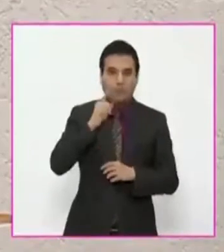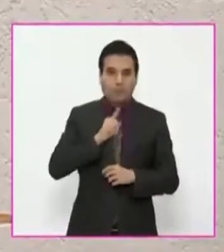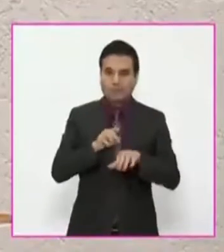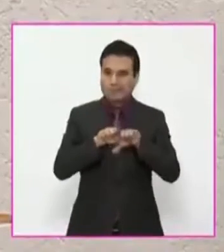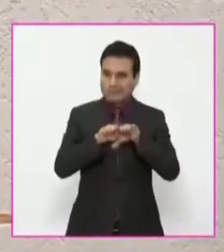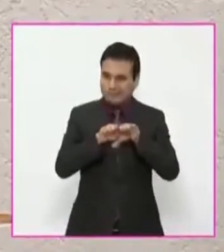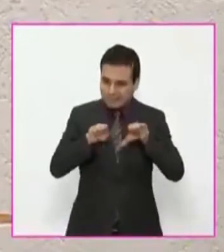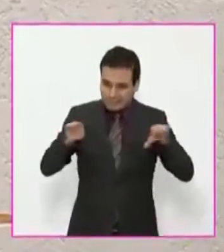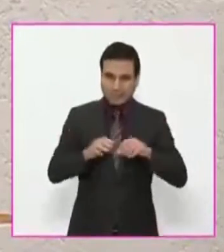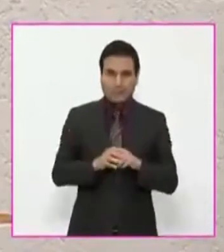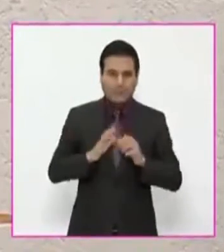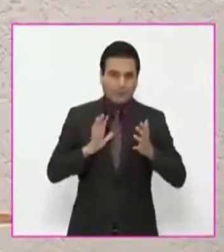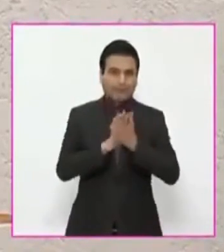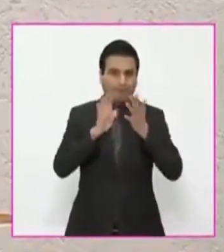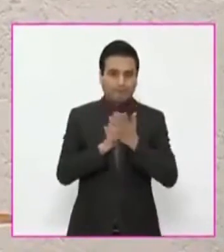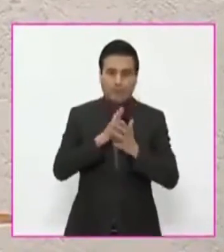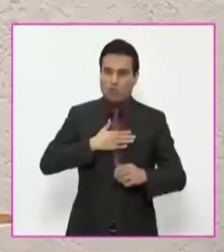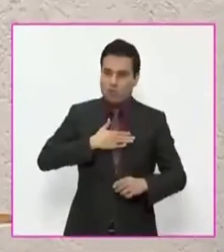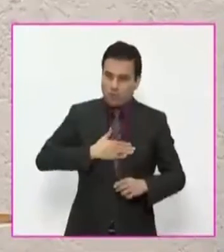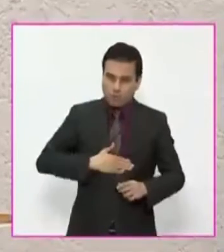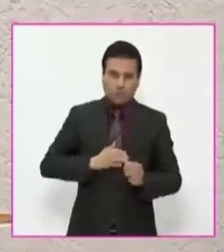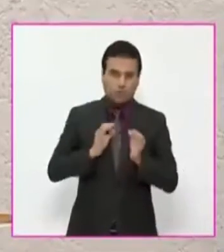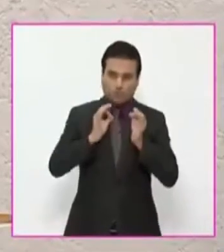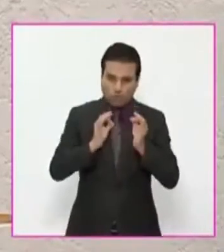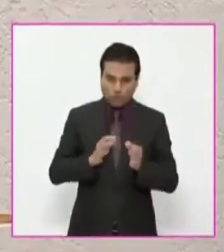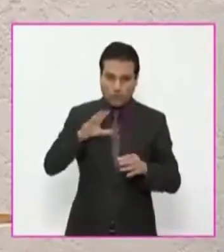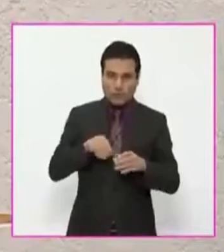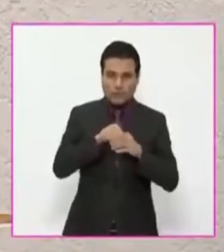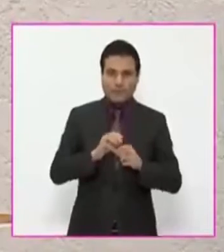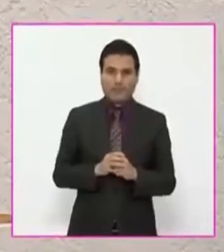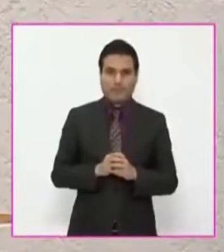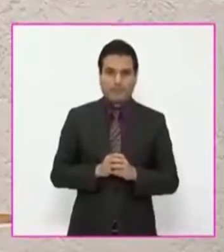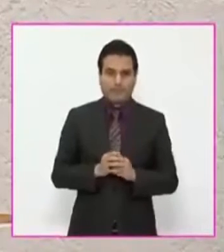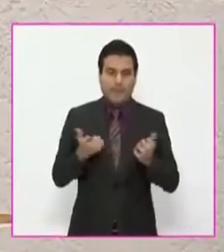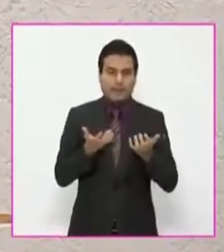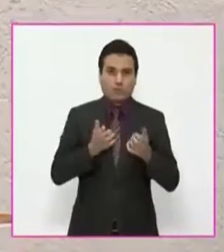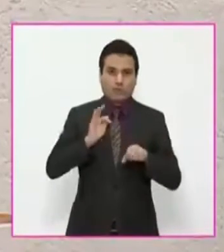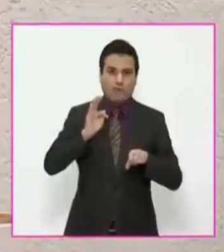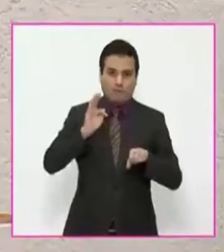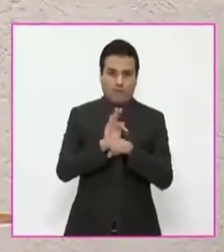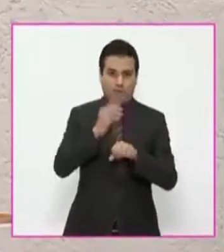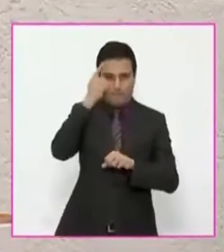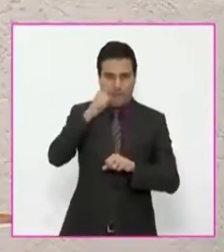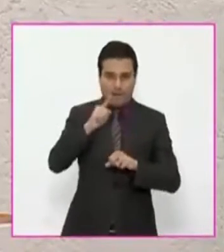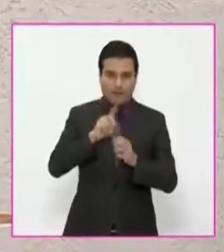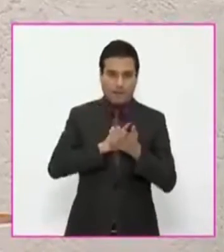la palabrería y hacen una realidad el brindar mayores espacios a cuadros femeninos, una materia pendiente